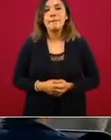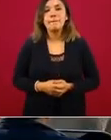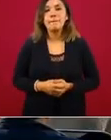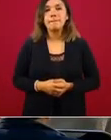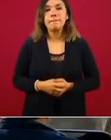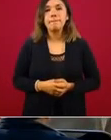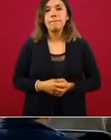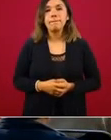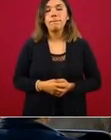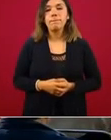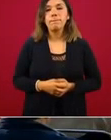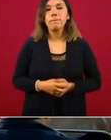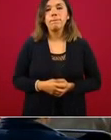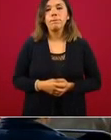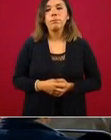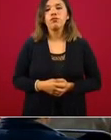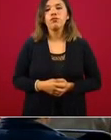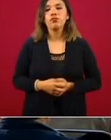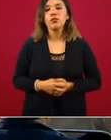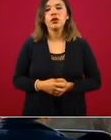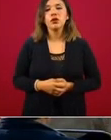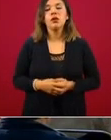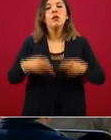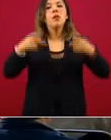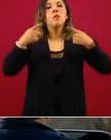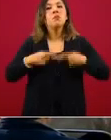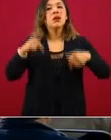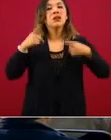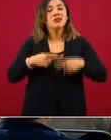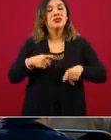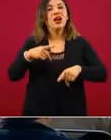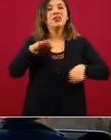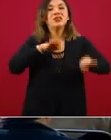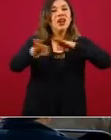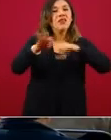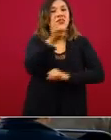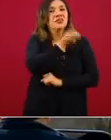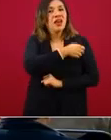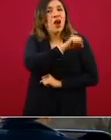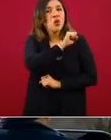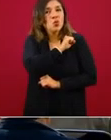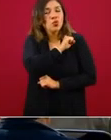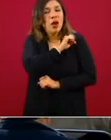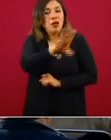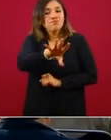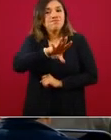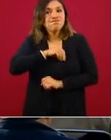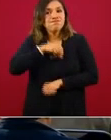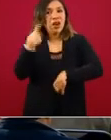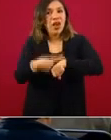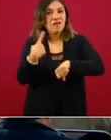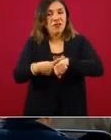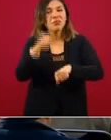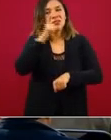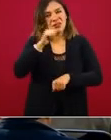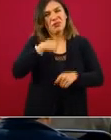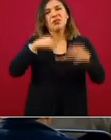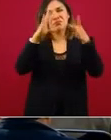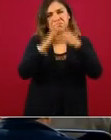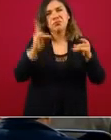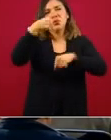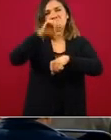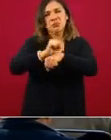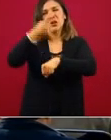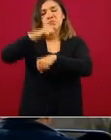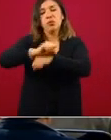componente de la afectación que ha habido del personal de salud en función de COVID-19. Lo actualizamos todas las semanas.